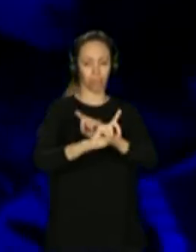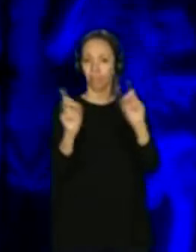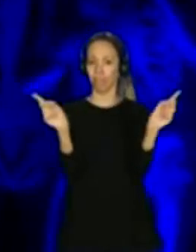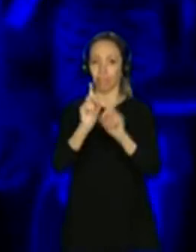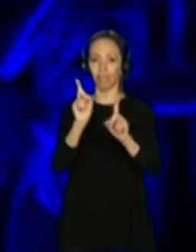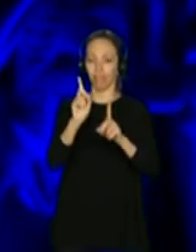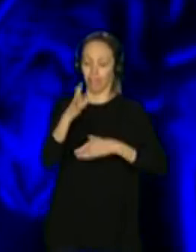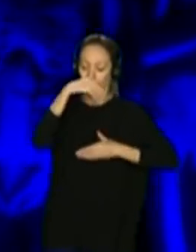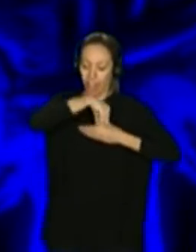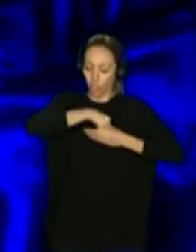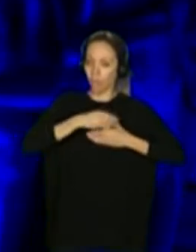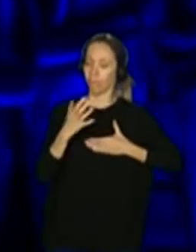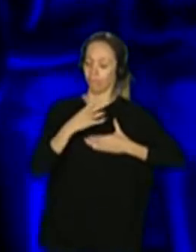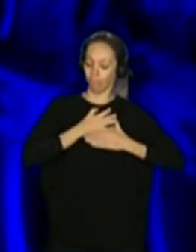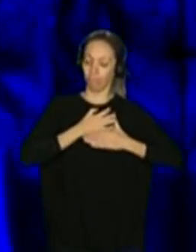es más adentro.